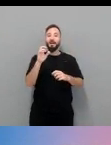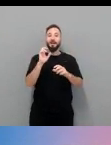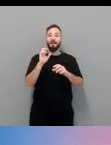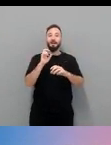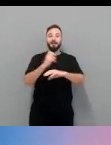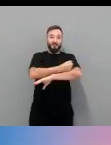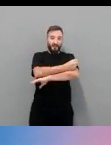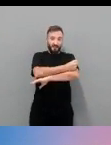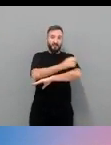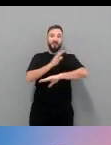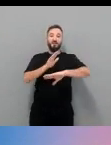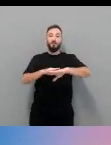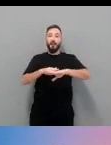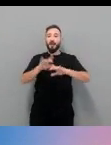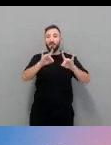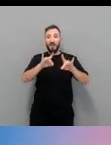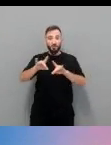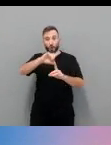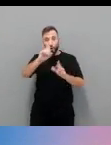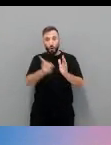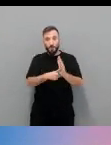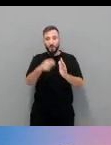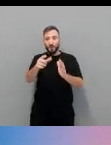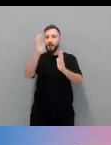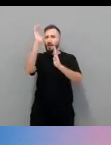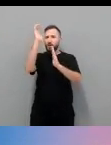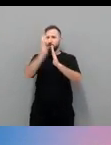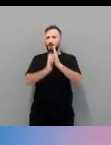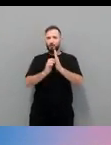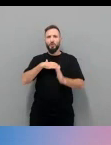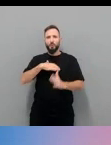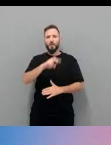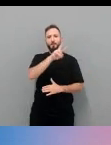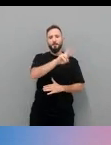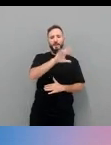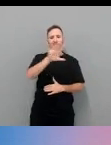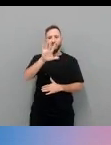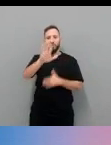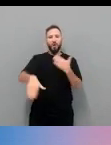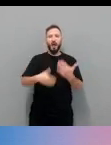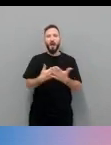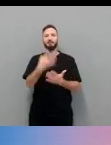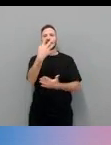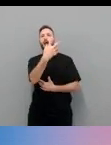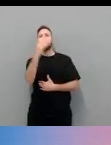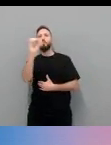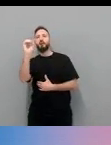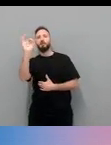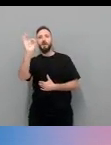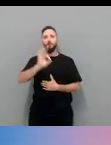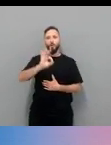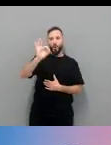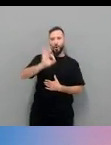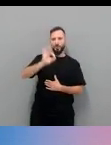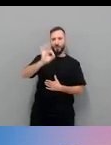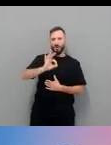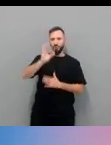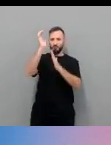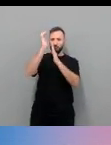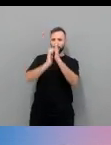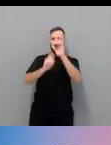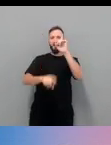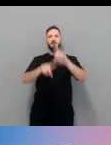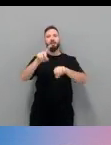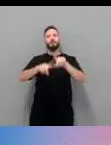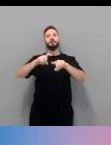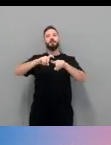territorio, bueno, pues nos pueden hacer unos descuentos entre el 25% y el 40%, ¿no? En función del tipo de viaje